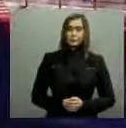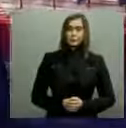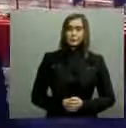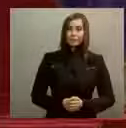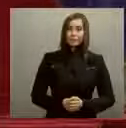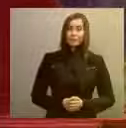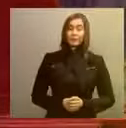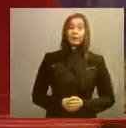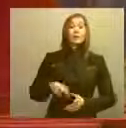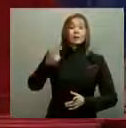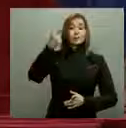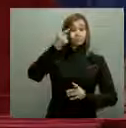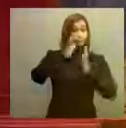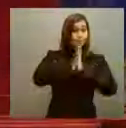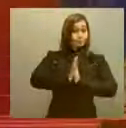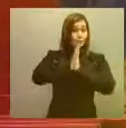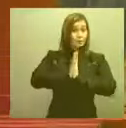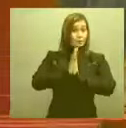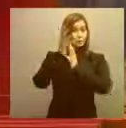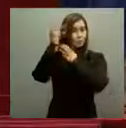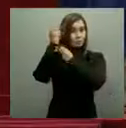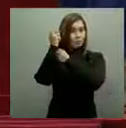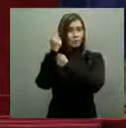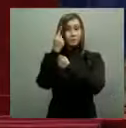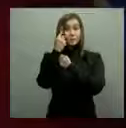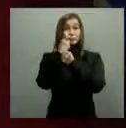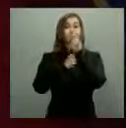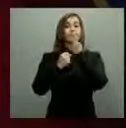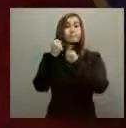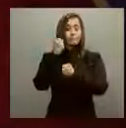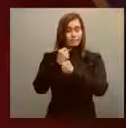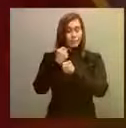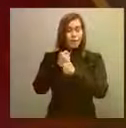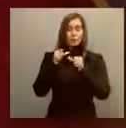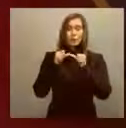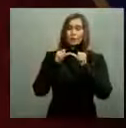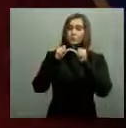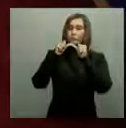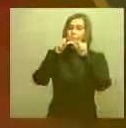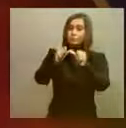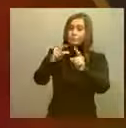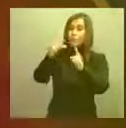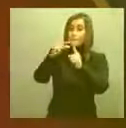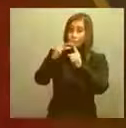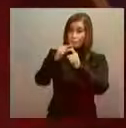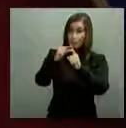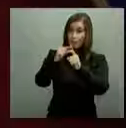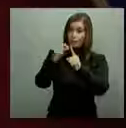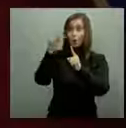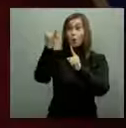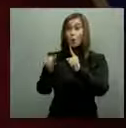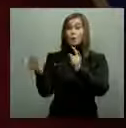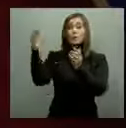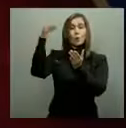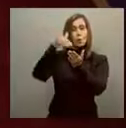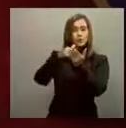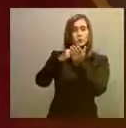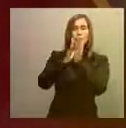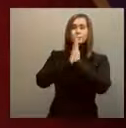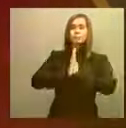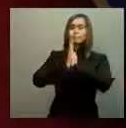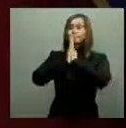Para ello les pedí su confianza hace un año y he mantenido mi palabra. Hoy les vuelvo a pedir su apoyo para seguir